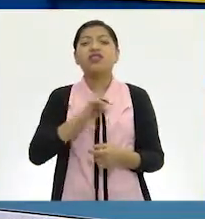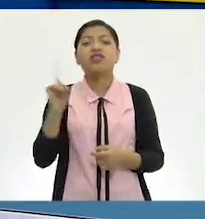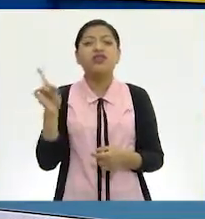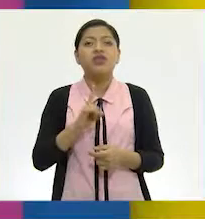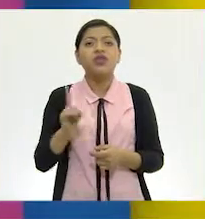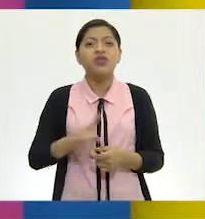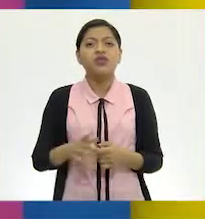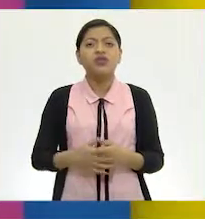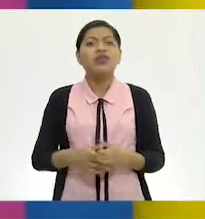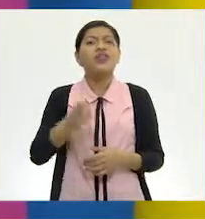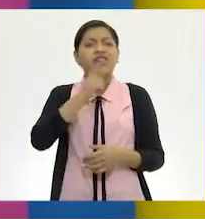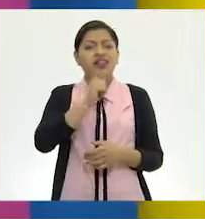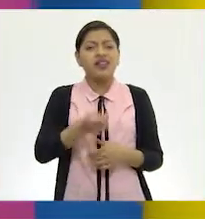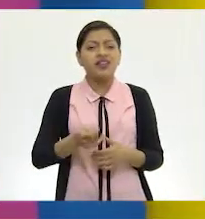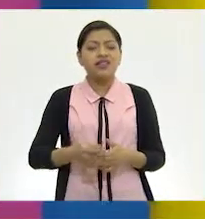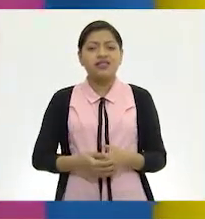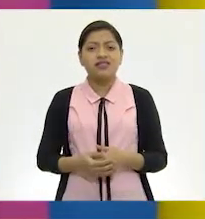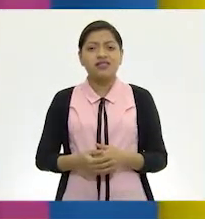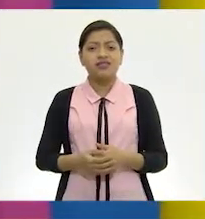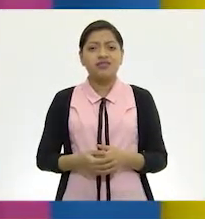¿Qué es?